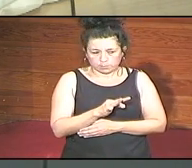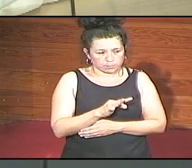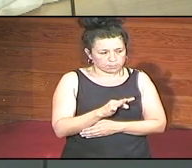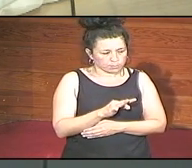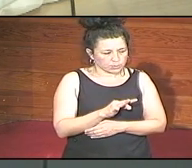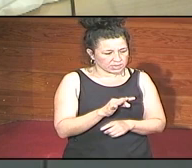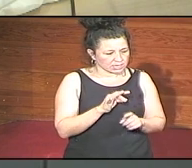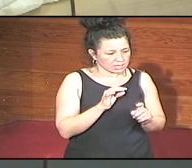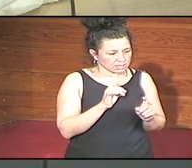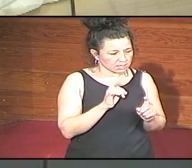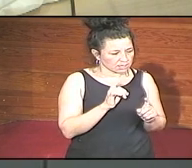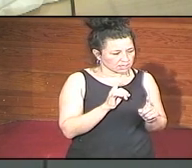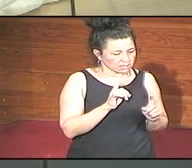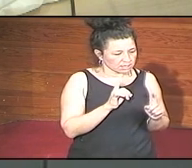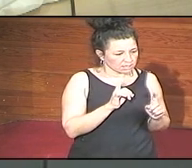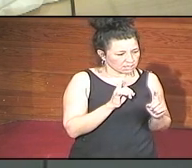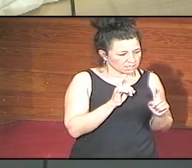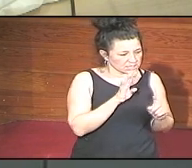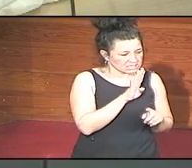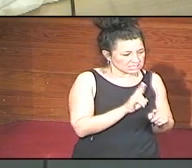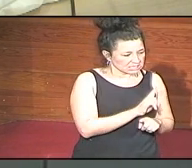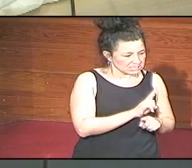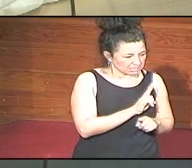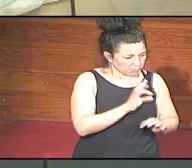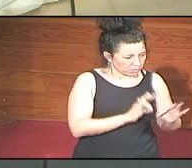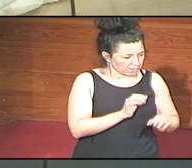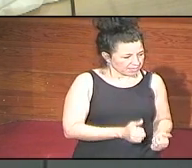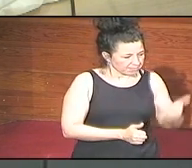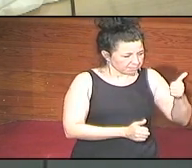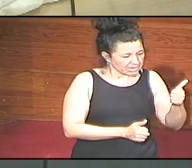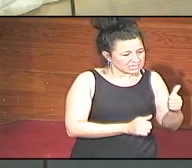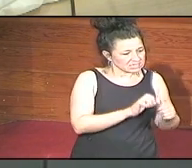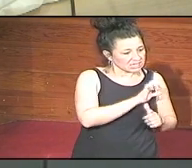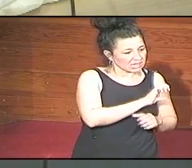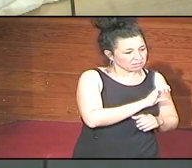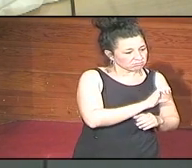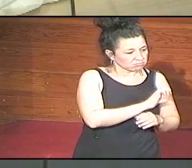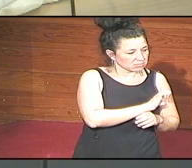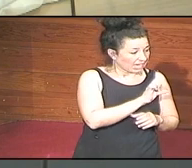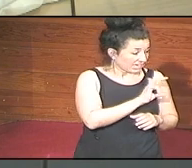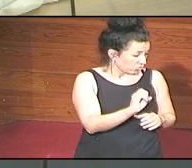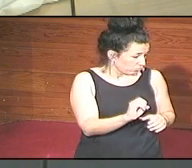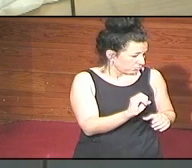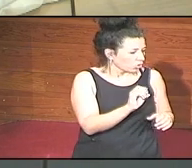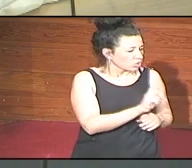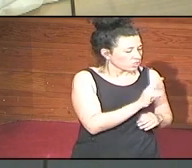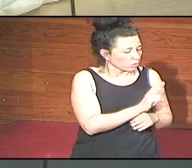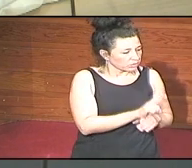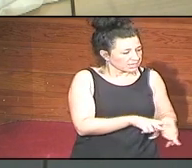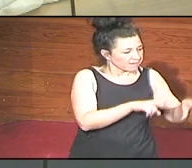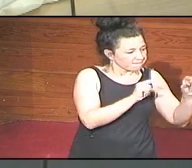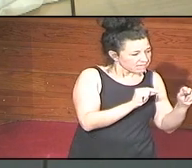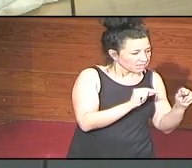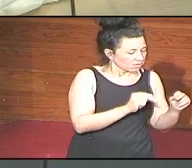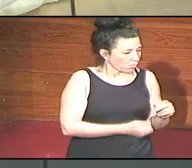áfrica es un continente muy diverso y eso significa que es verdad que hay países que tienen muchos problemas pero otros países donde la educación